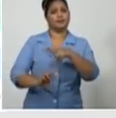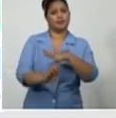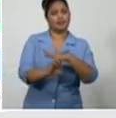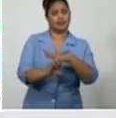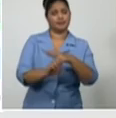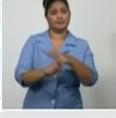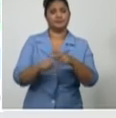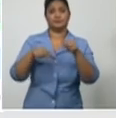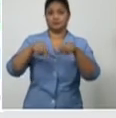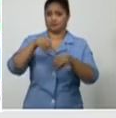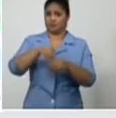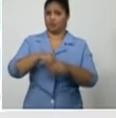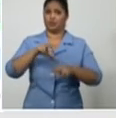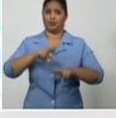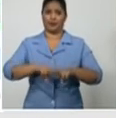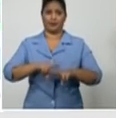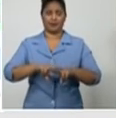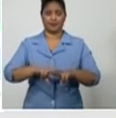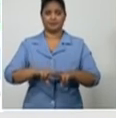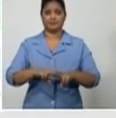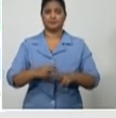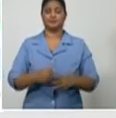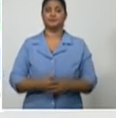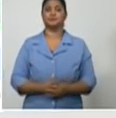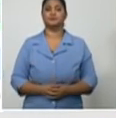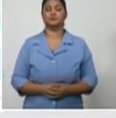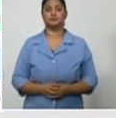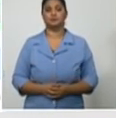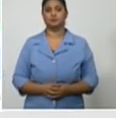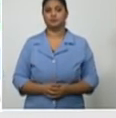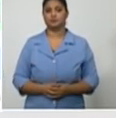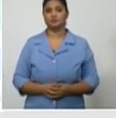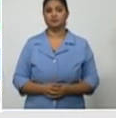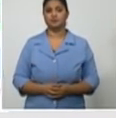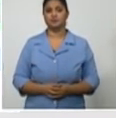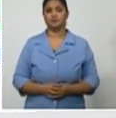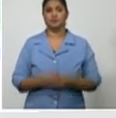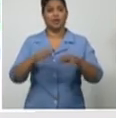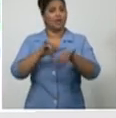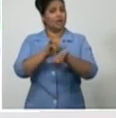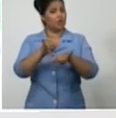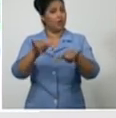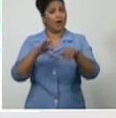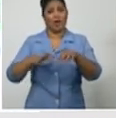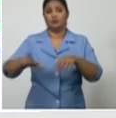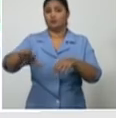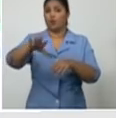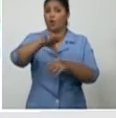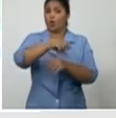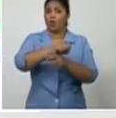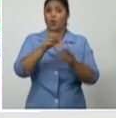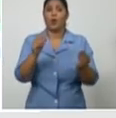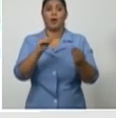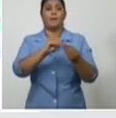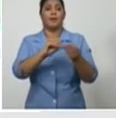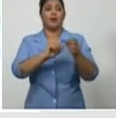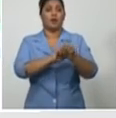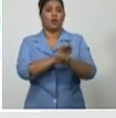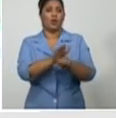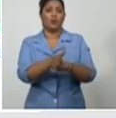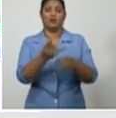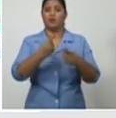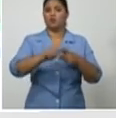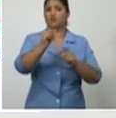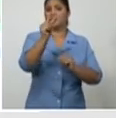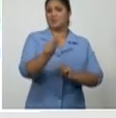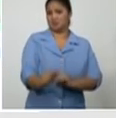en la provincia de La Habana, contacto de un caso que ya había sido confirmado previamente y que padecía